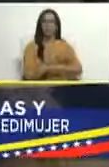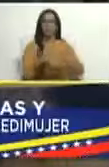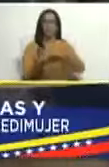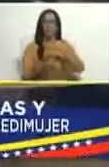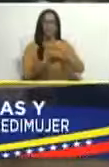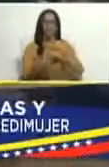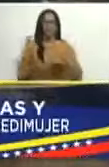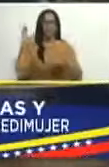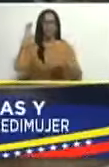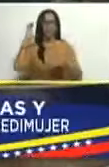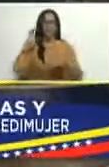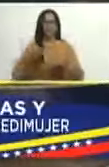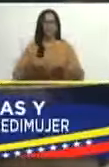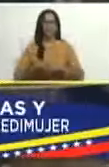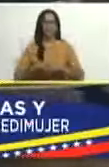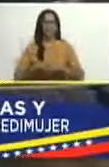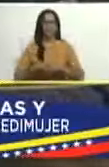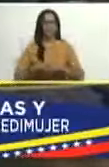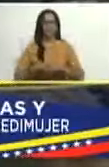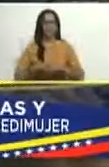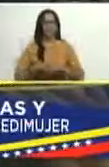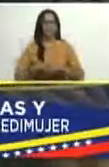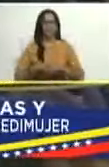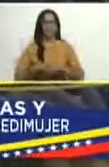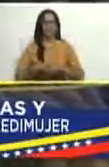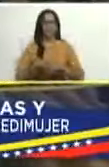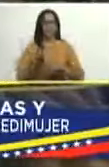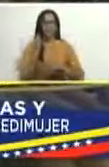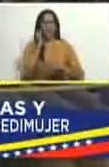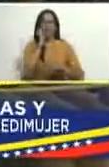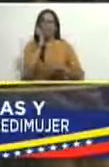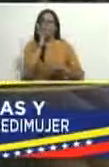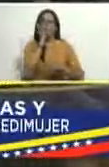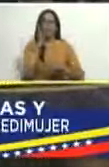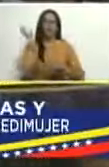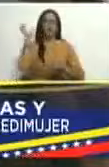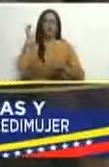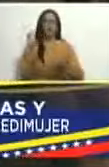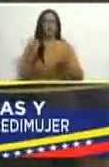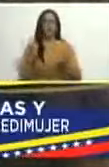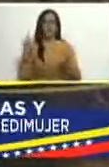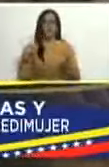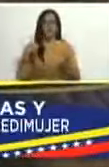la patria, de la matria. ¿Cuento con ustedes?